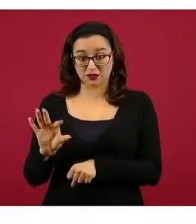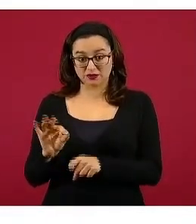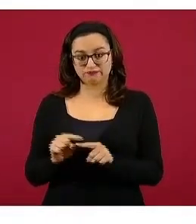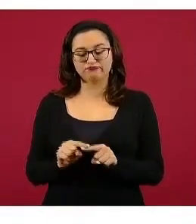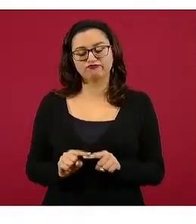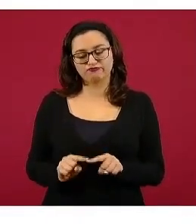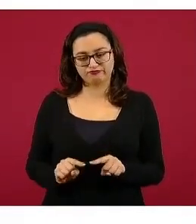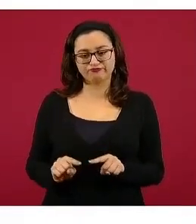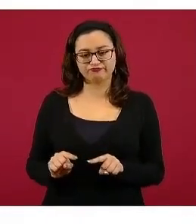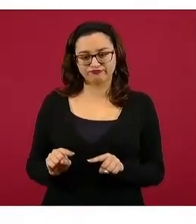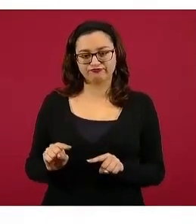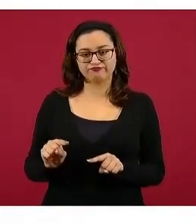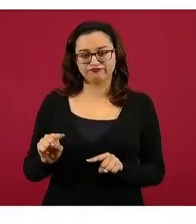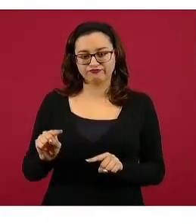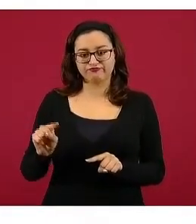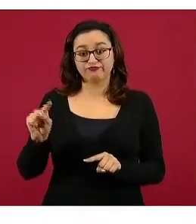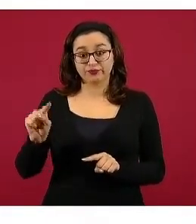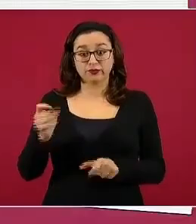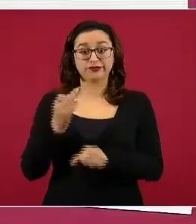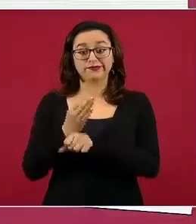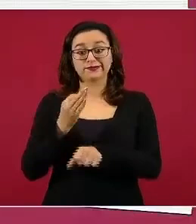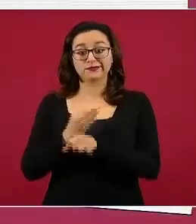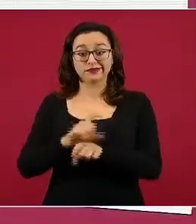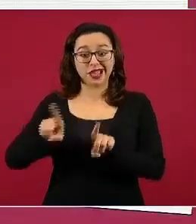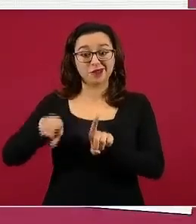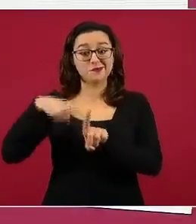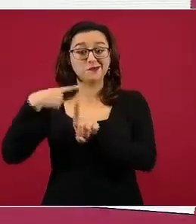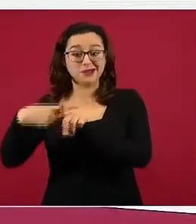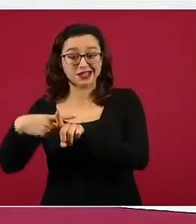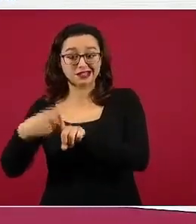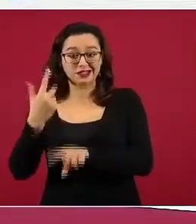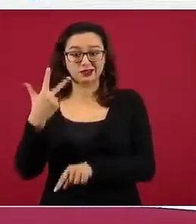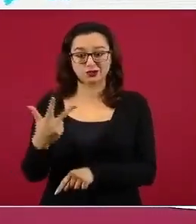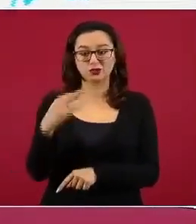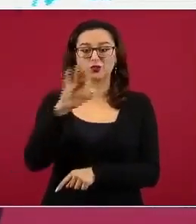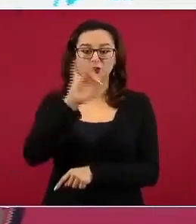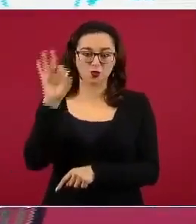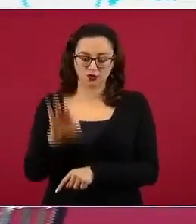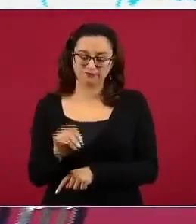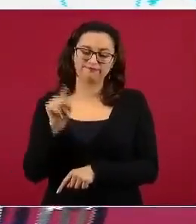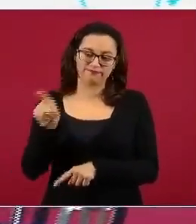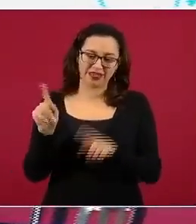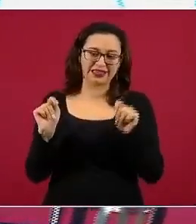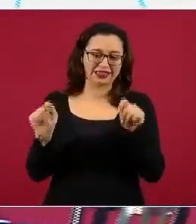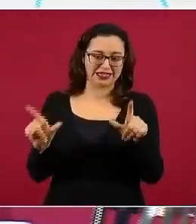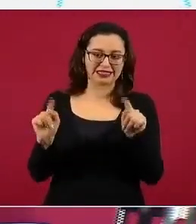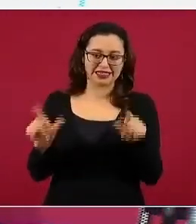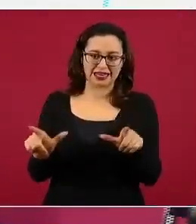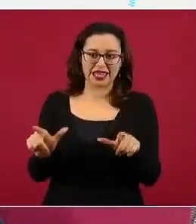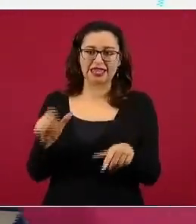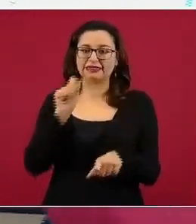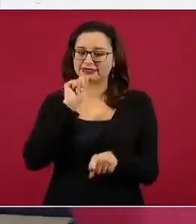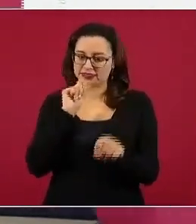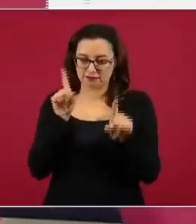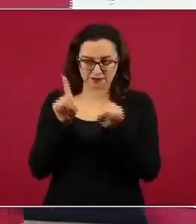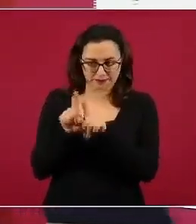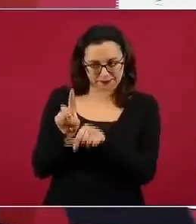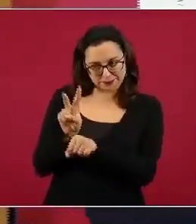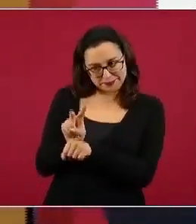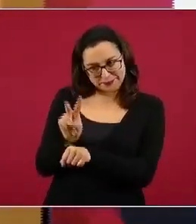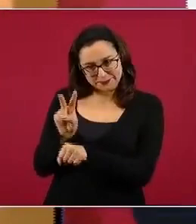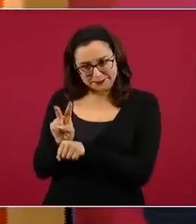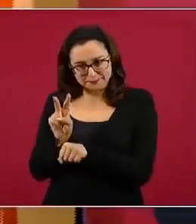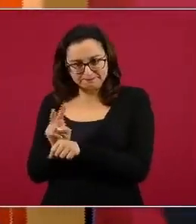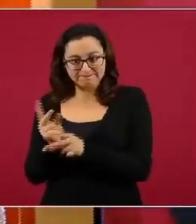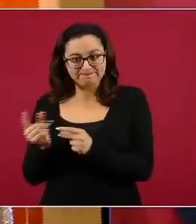un ascenso, abre con un ascenso del 8%, y por eso también Tlaxcala son de esos estados donde hay que estar vigilando y